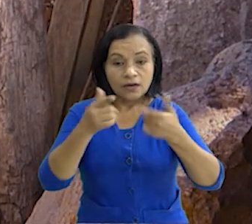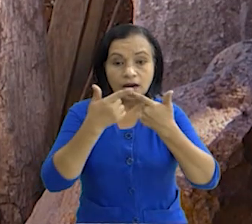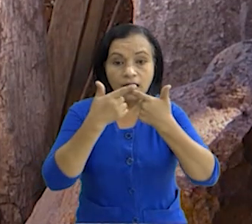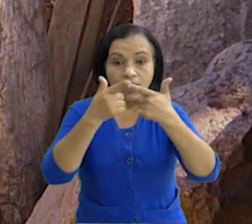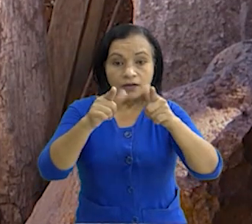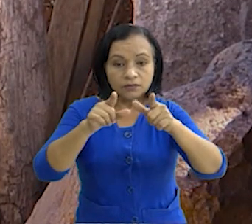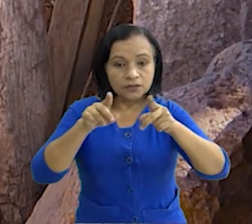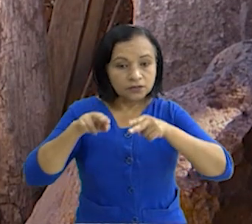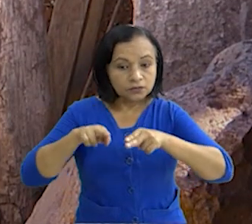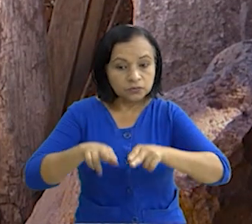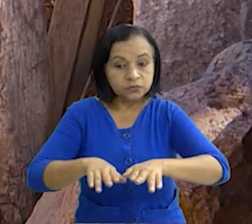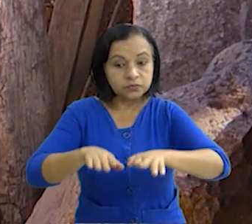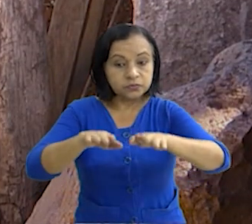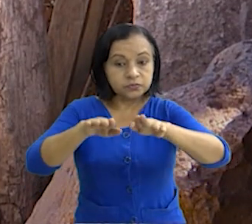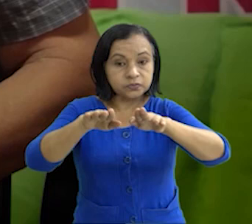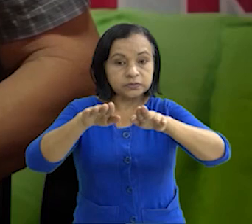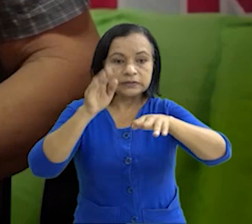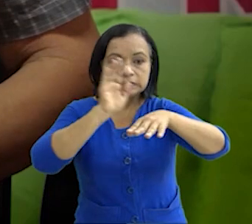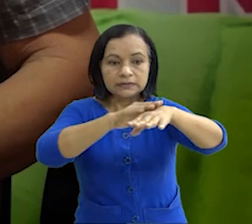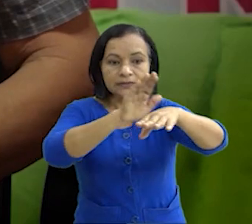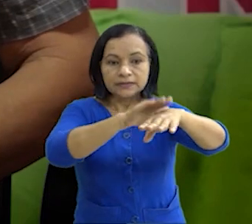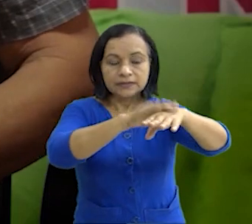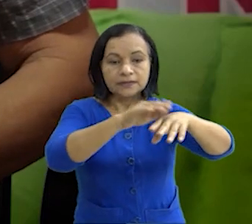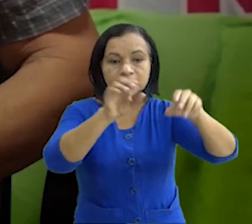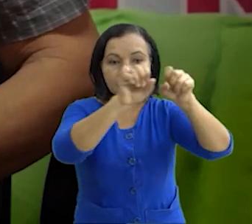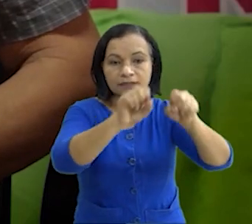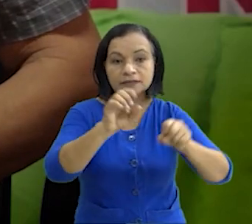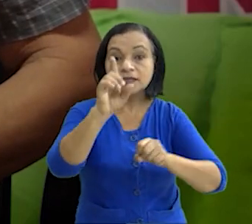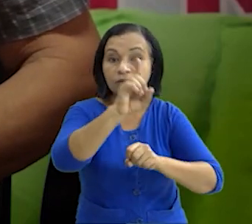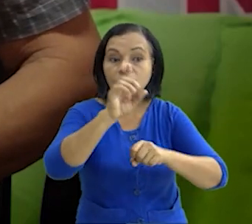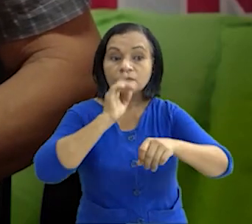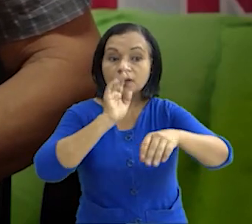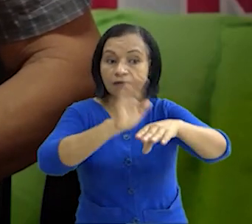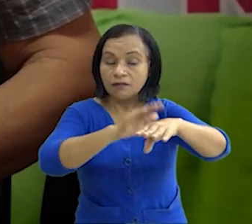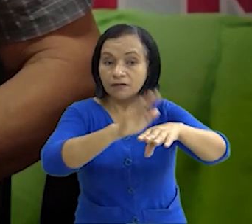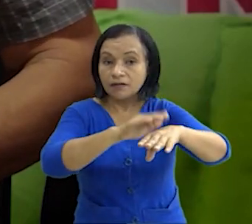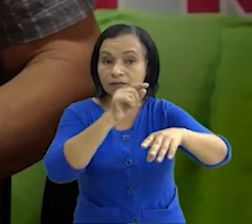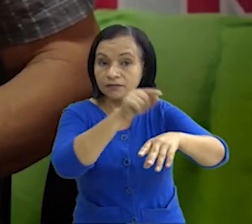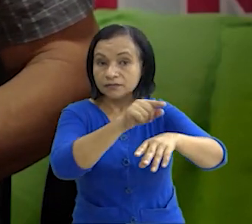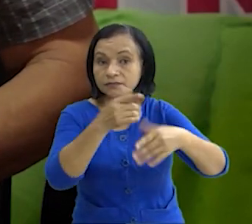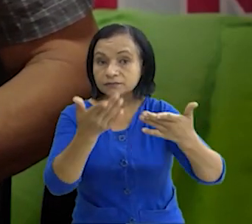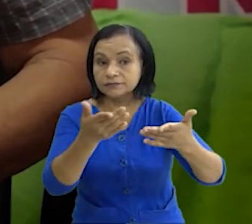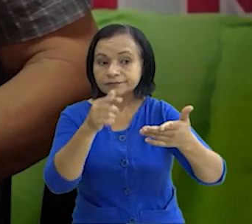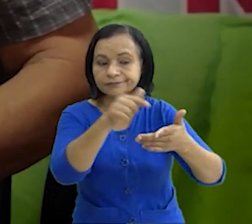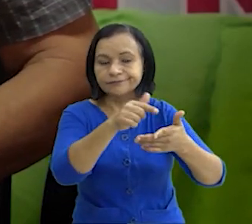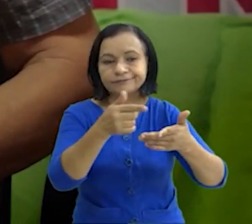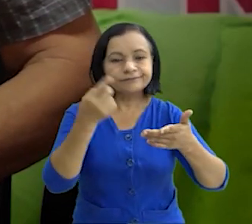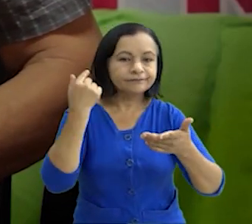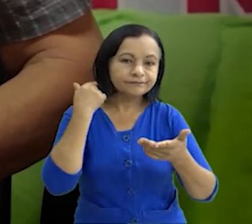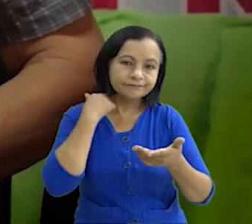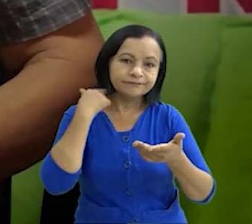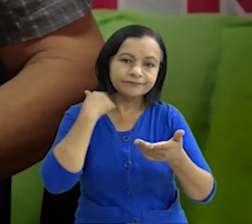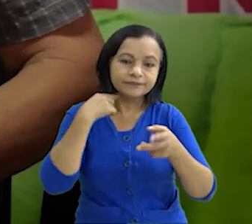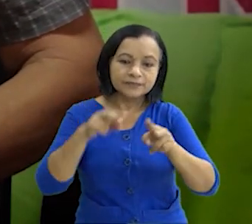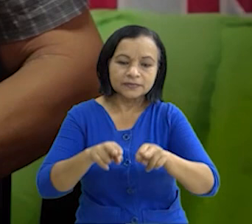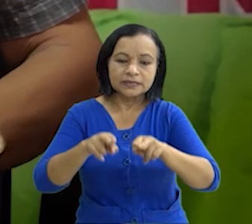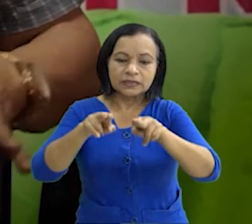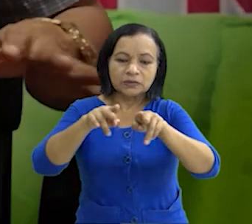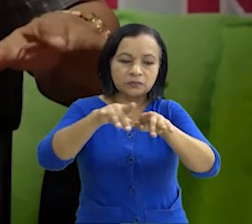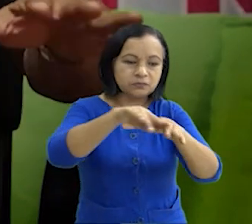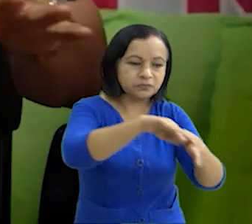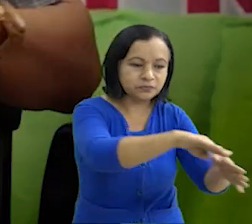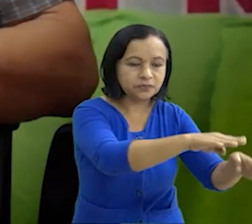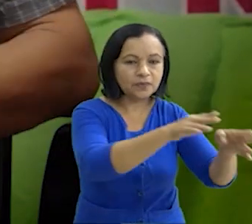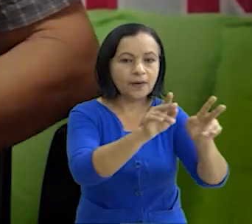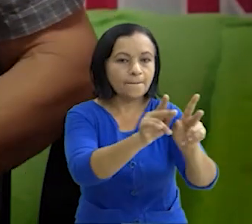Libertad, entonces alerta pues también a Santo Domingo. Pero ahí históricamente se ha metido el río porque